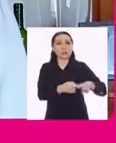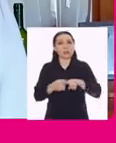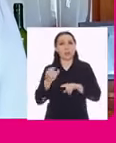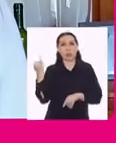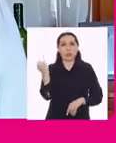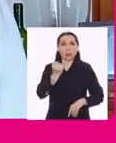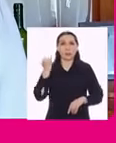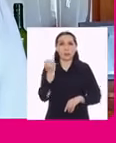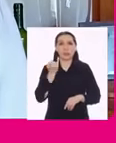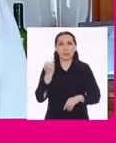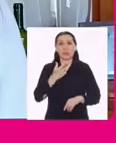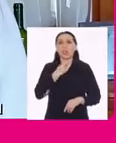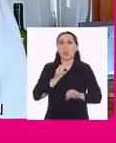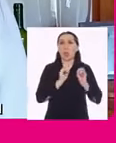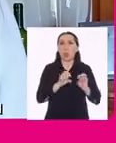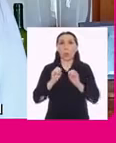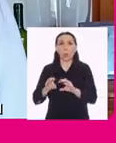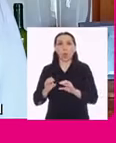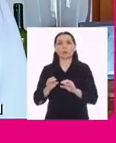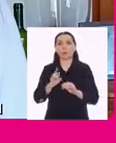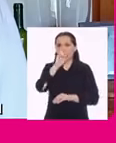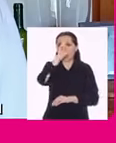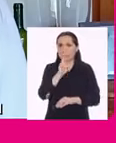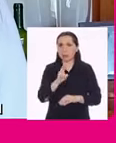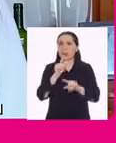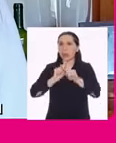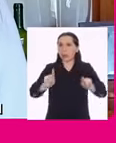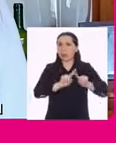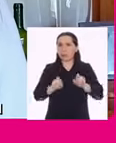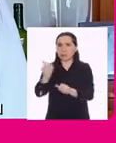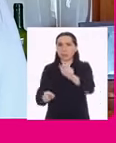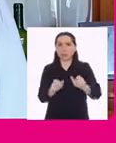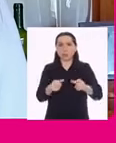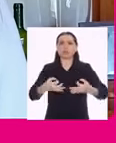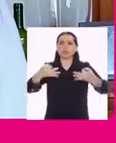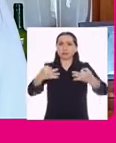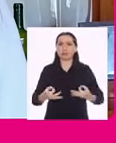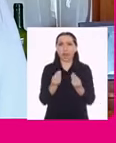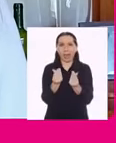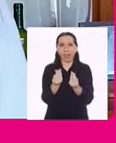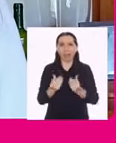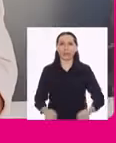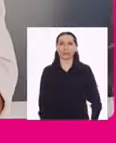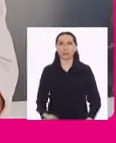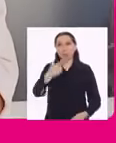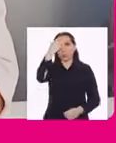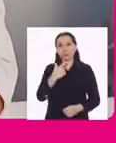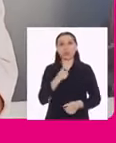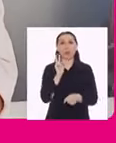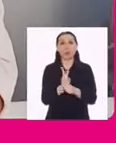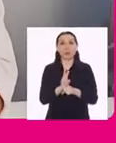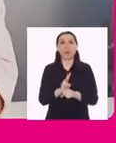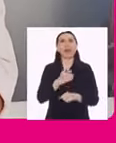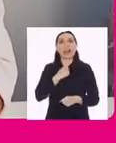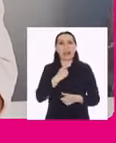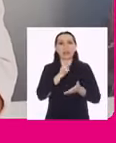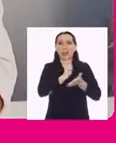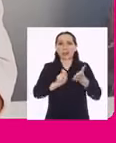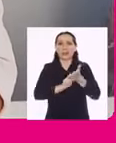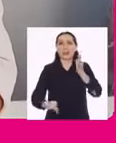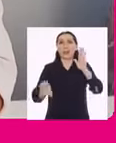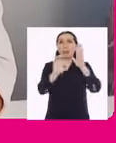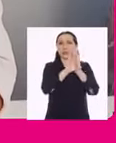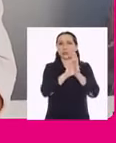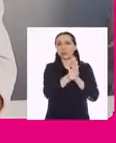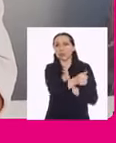Como activista social independiente, quiero una educación que respete la diversidad y garantice la calidad. Soy profesor y quiero